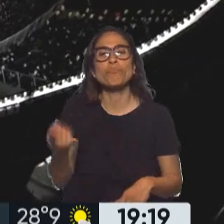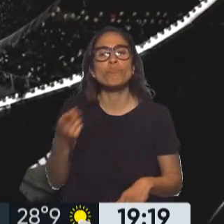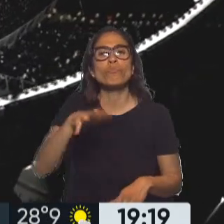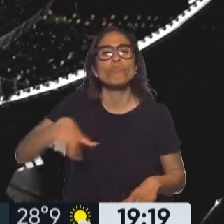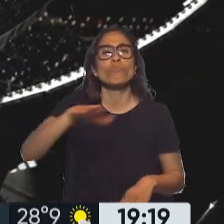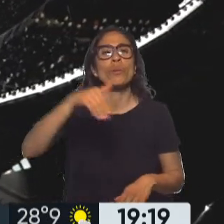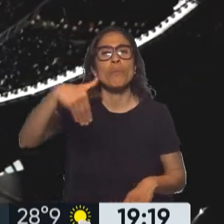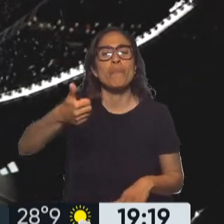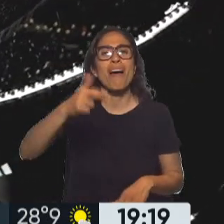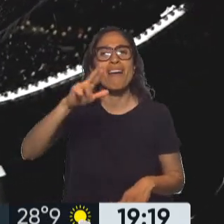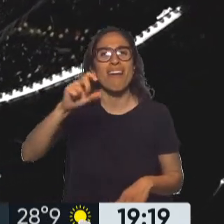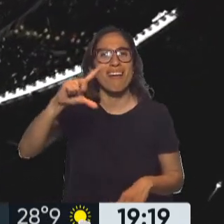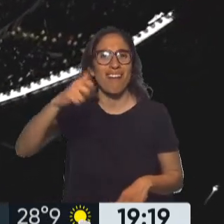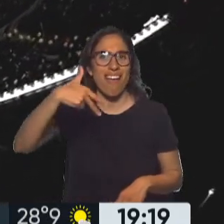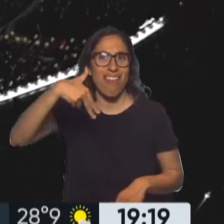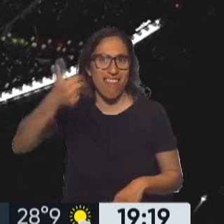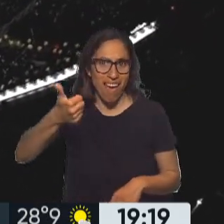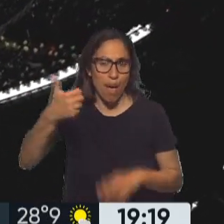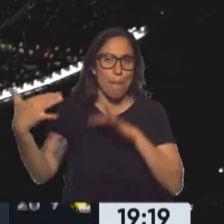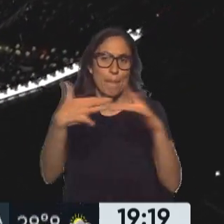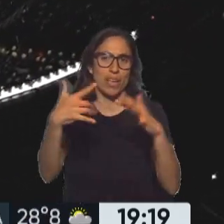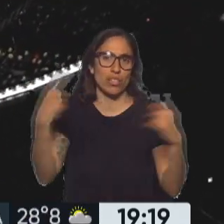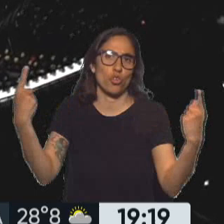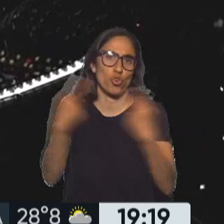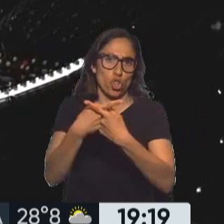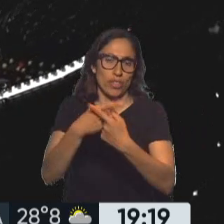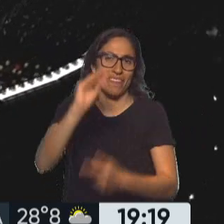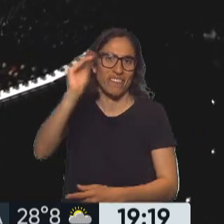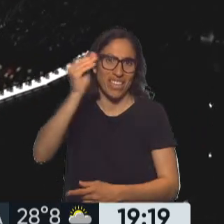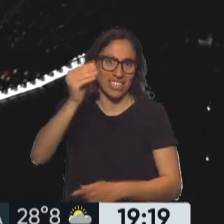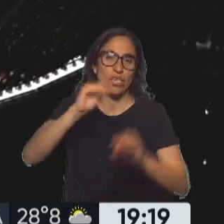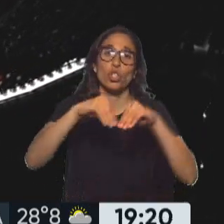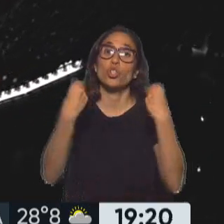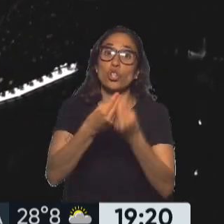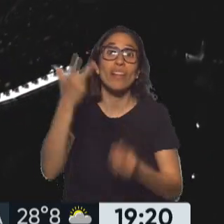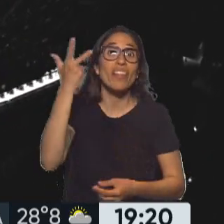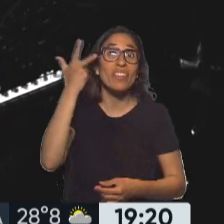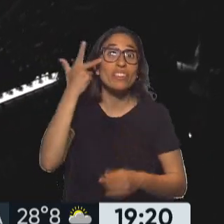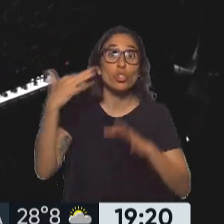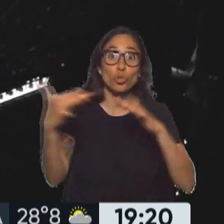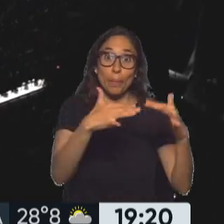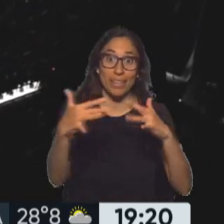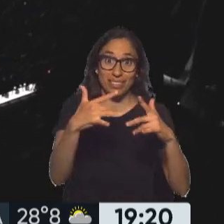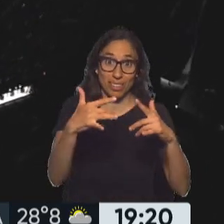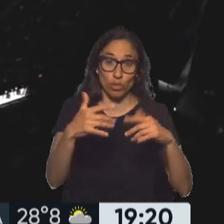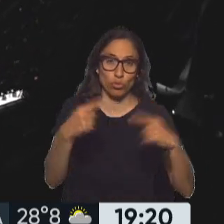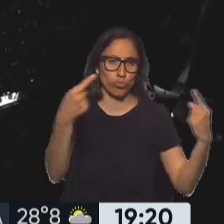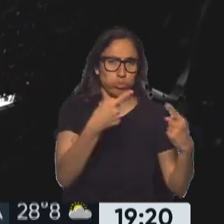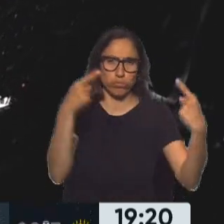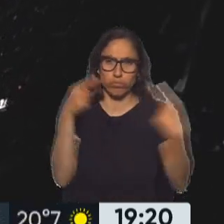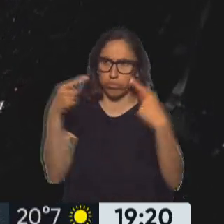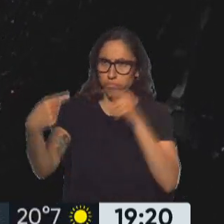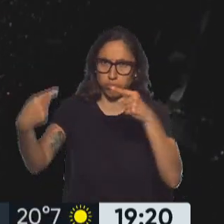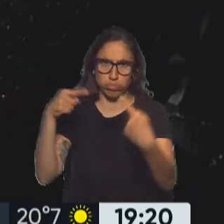las eliminatorias de en este año. Recordemos que son 18 partidos, todos contra todos. Una eliminatoria media, a